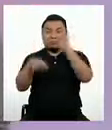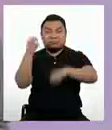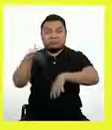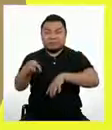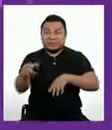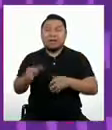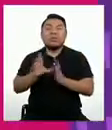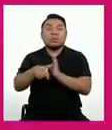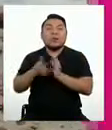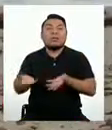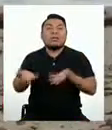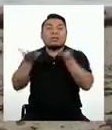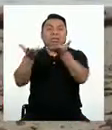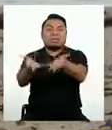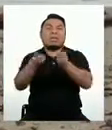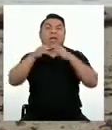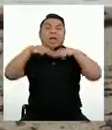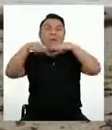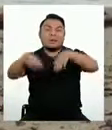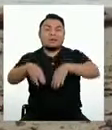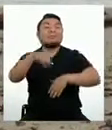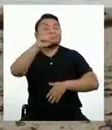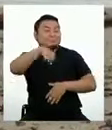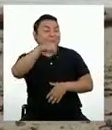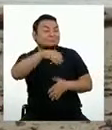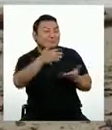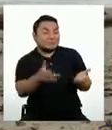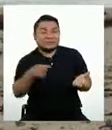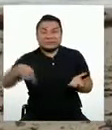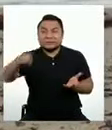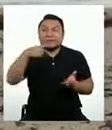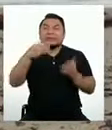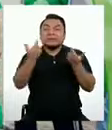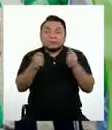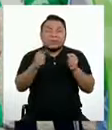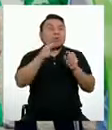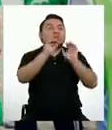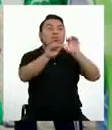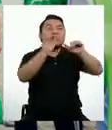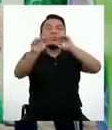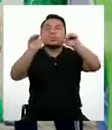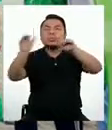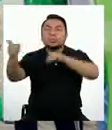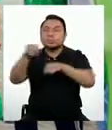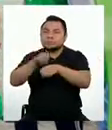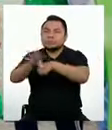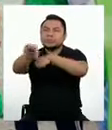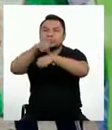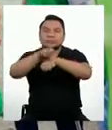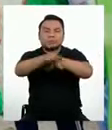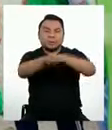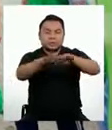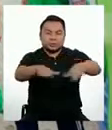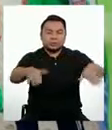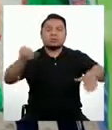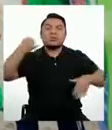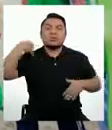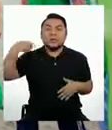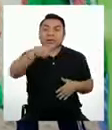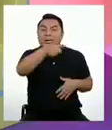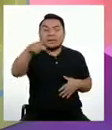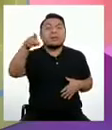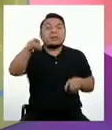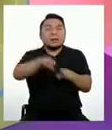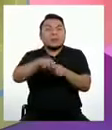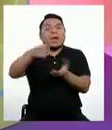mar. Sí, exacto. Entonces esta es una de las cosas que también tratamos de comunicar y acercar a los niños, a los jóvenes, para que ellos también